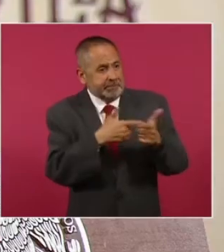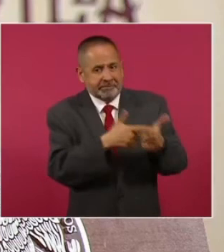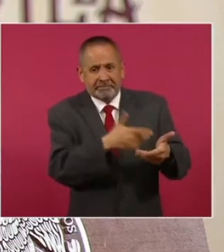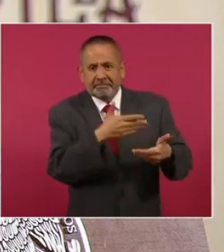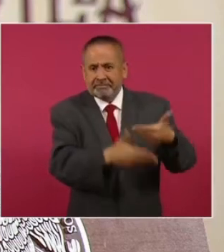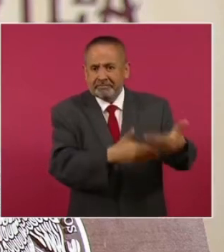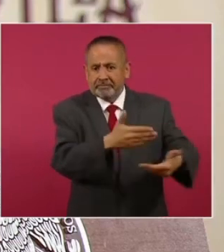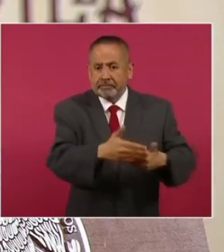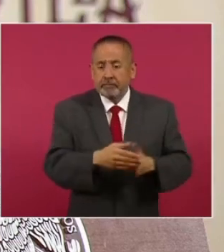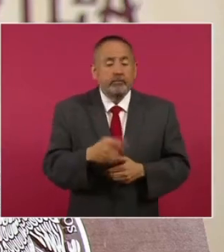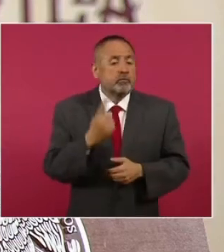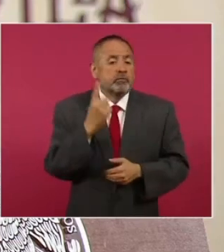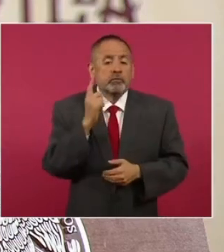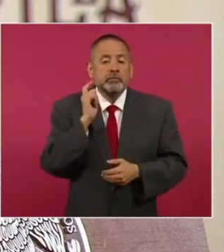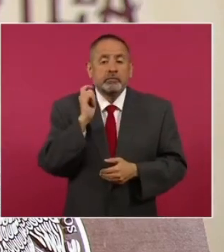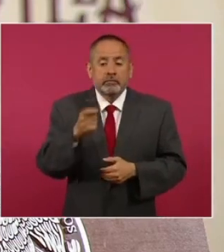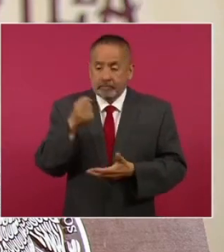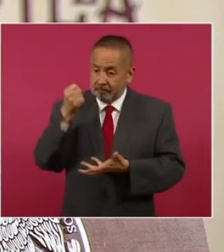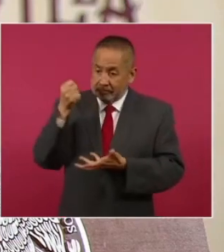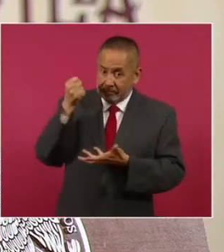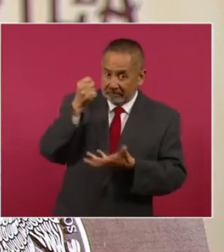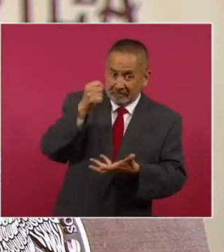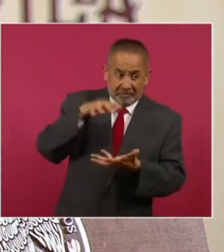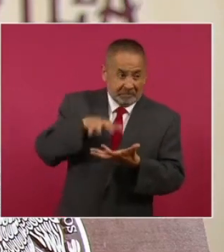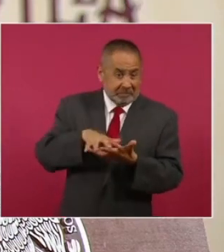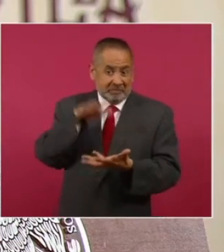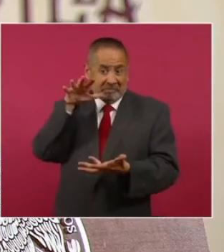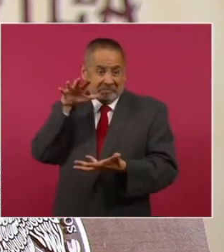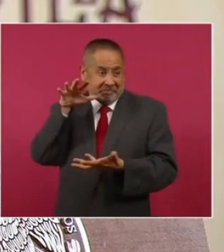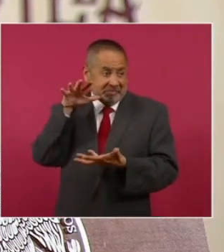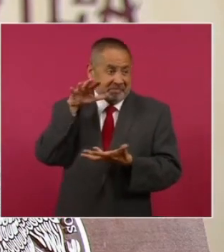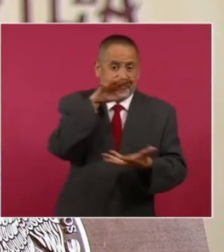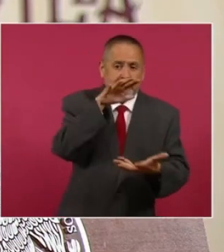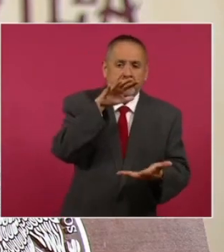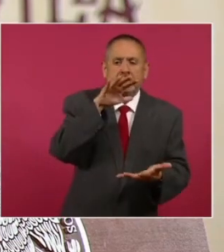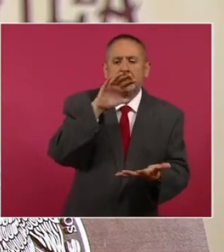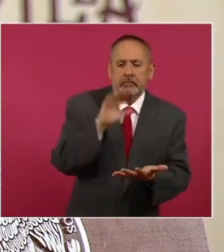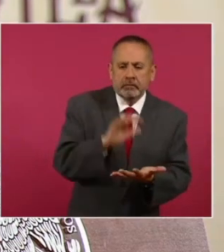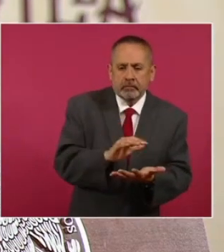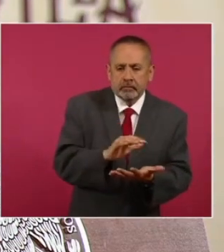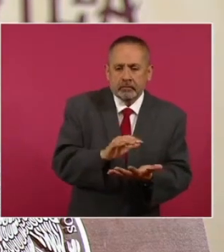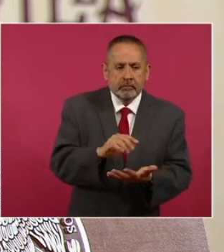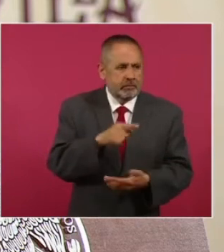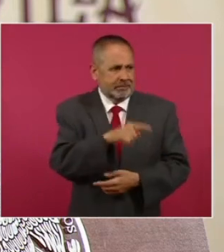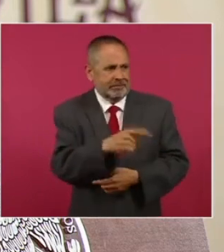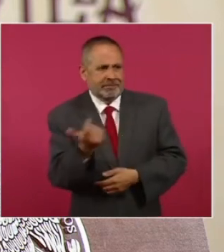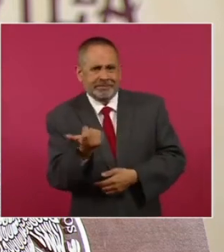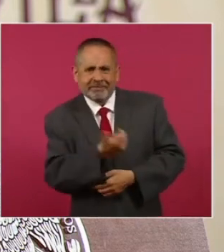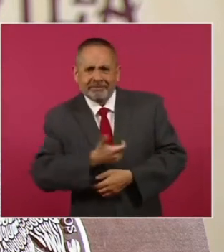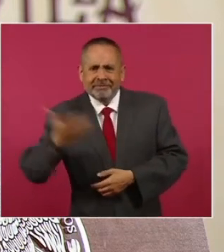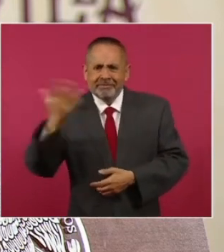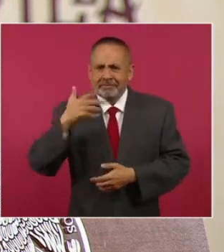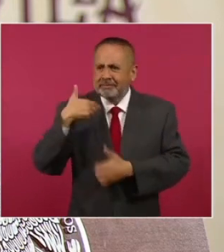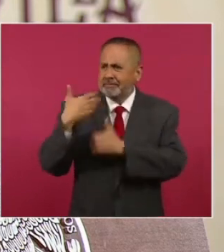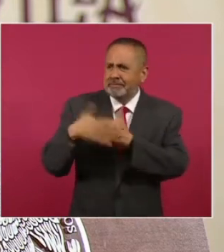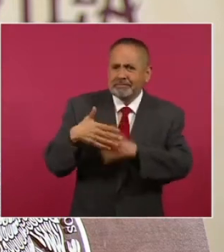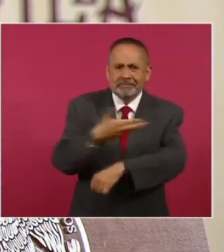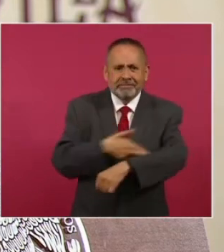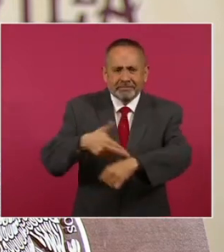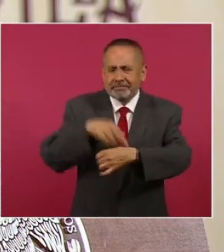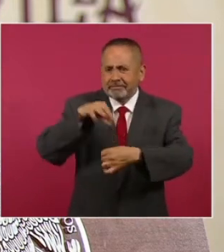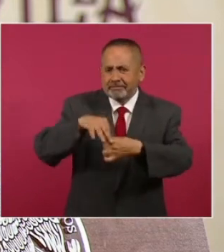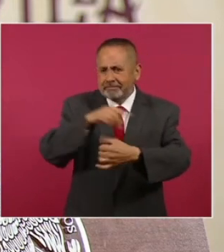disminuir los costos de las elecciones, que por cierto son una de las más caras del mundo. Se eliminan